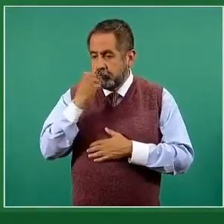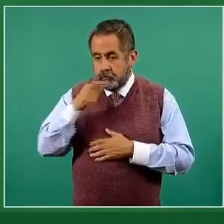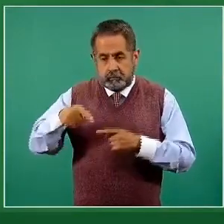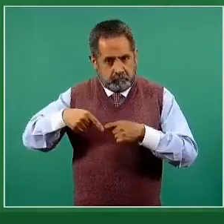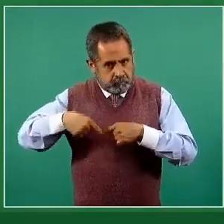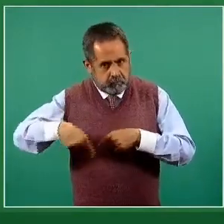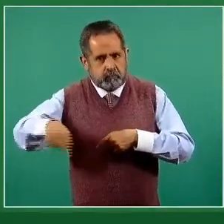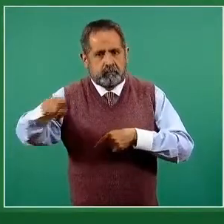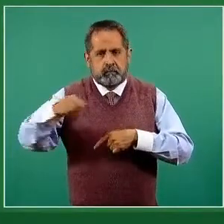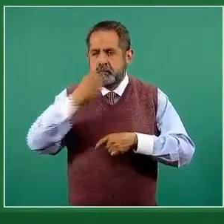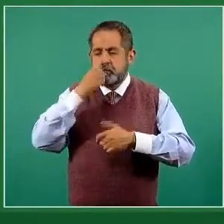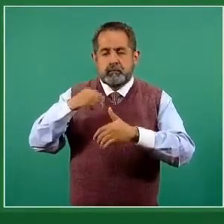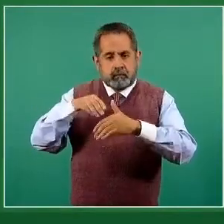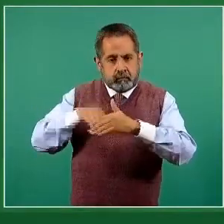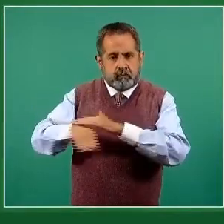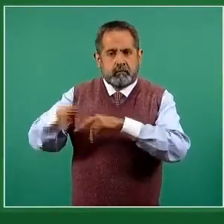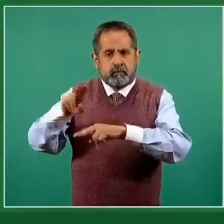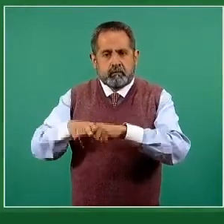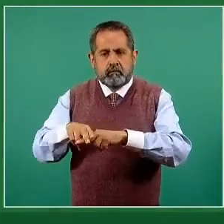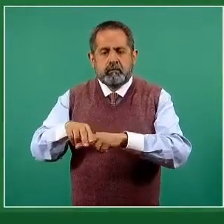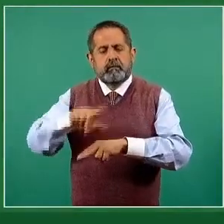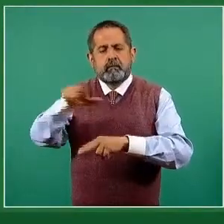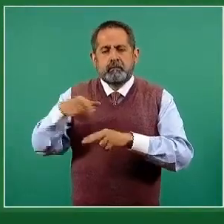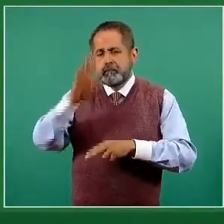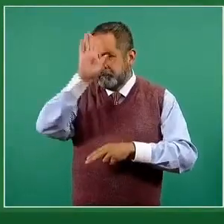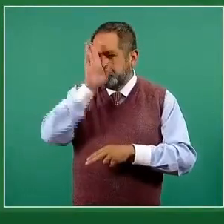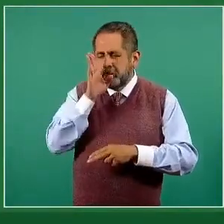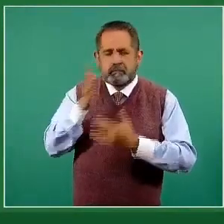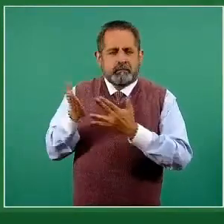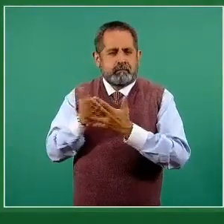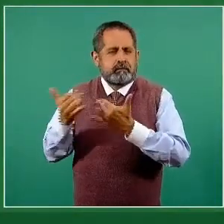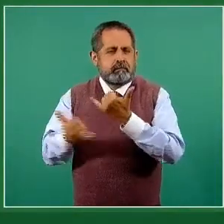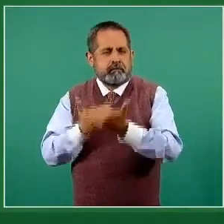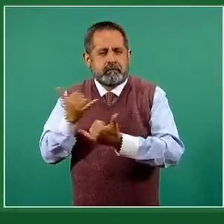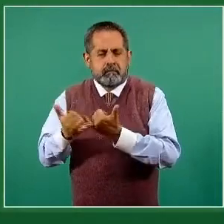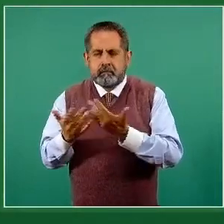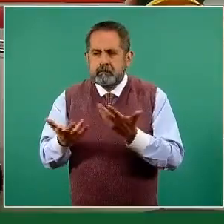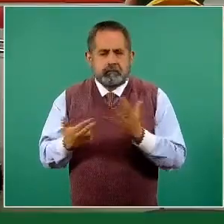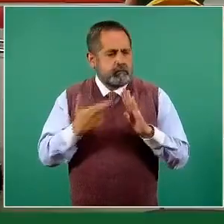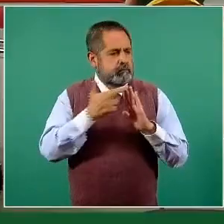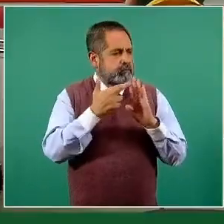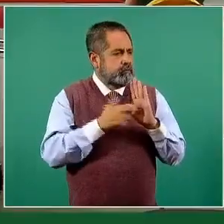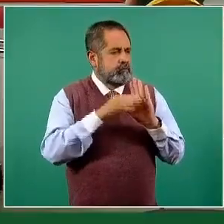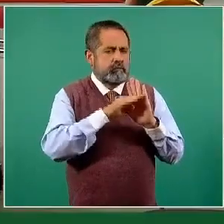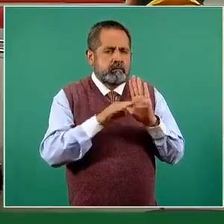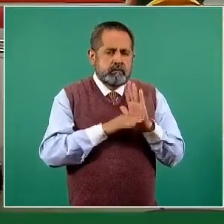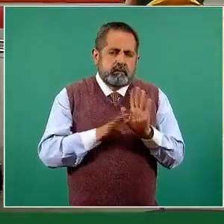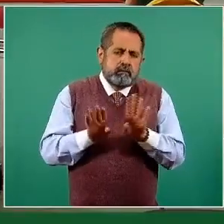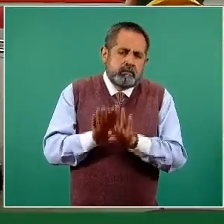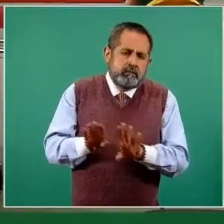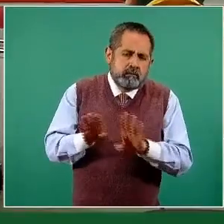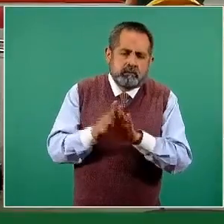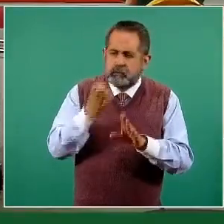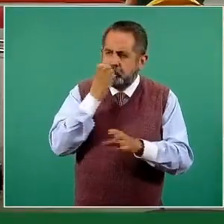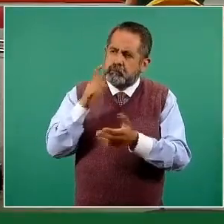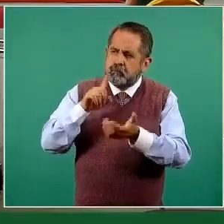escuela, a la hora de recreo o educación física, ¿qué medidas de seguridad van a tener dentro de la